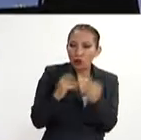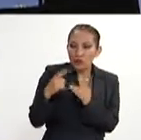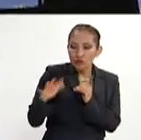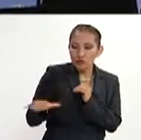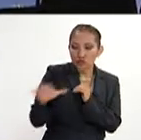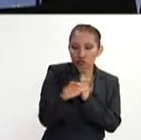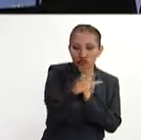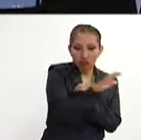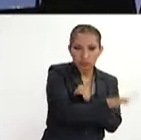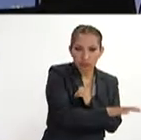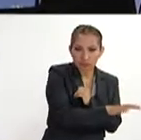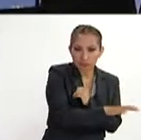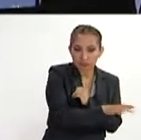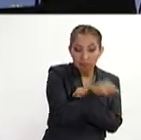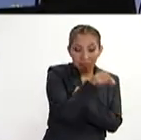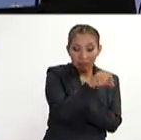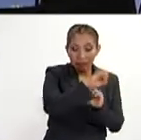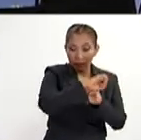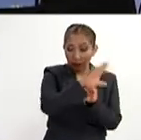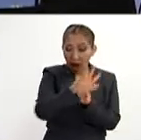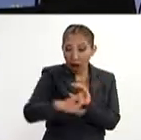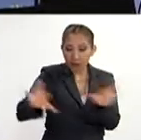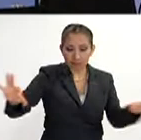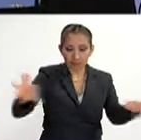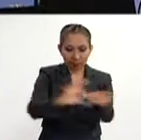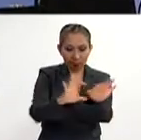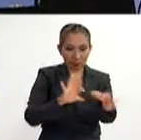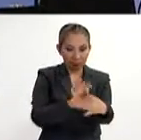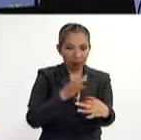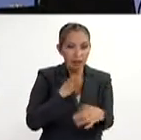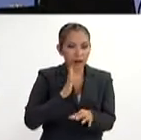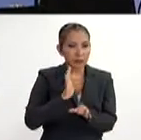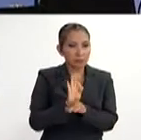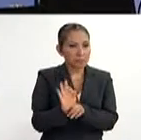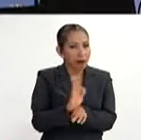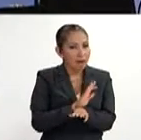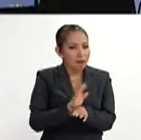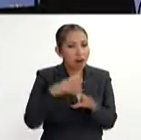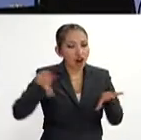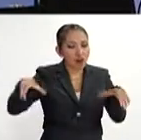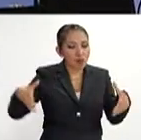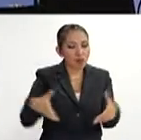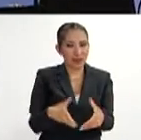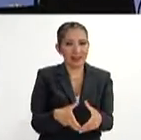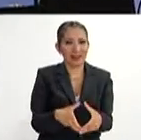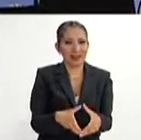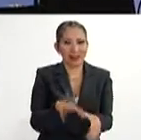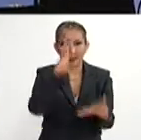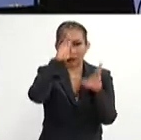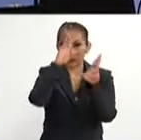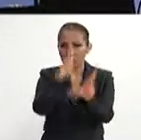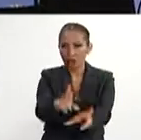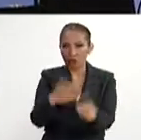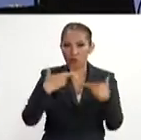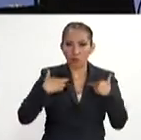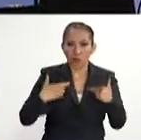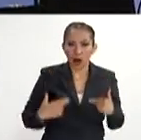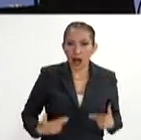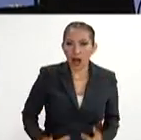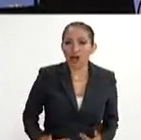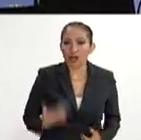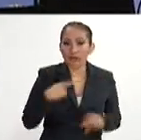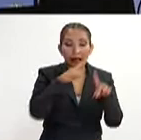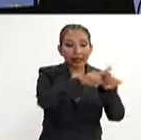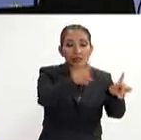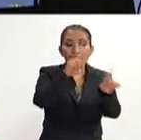sus aristas, donde desde luego convergen el bienestar de la comunidad, el respeto al ser humano y a